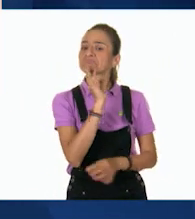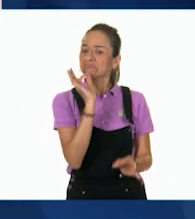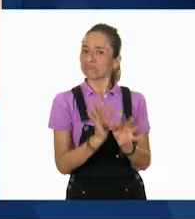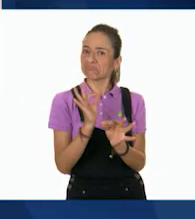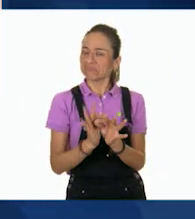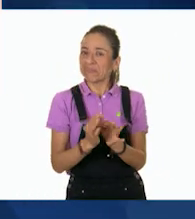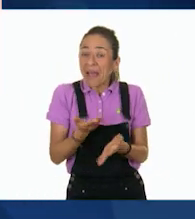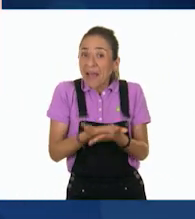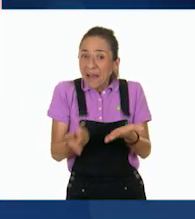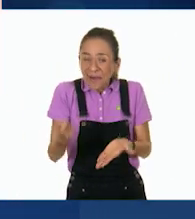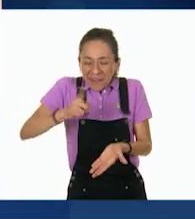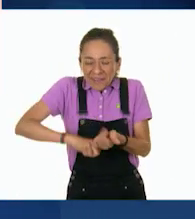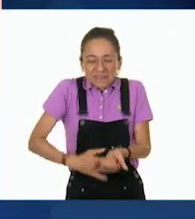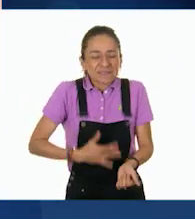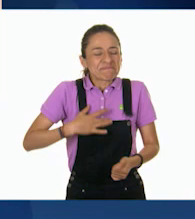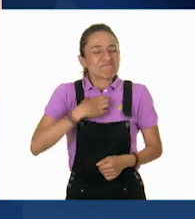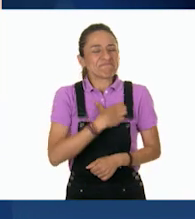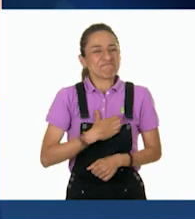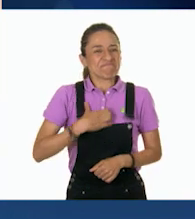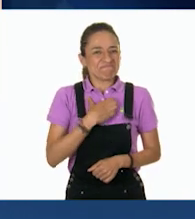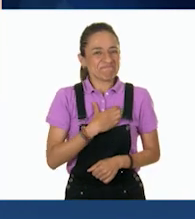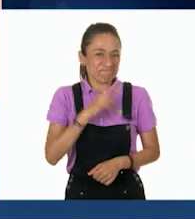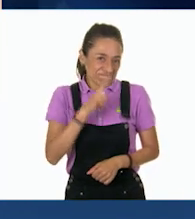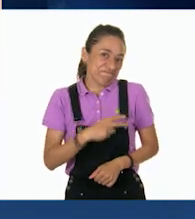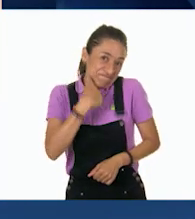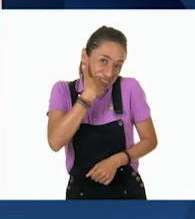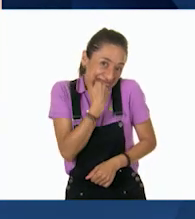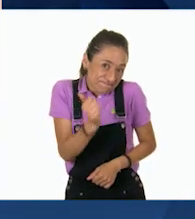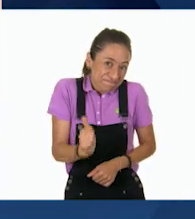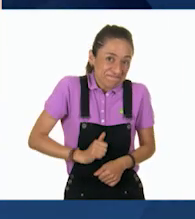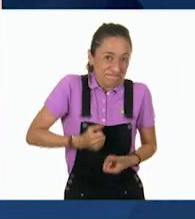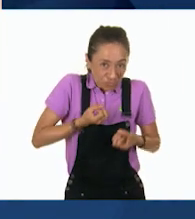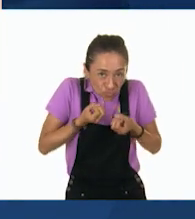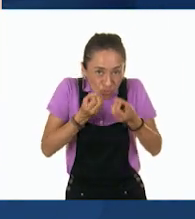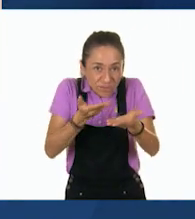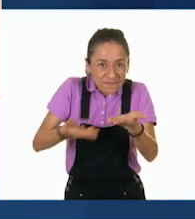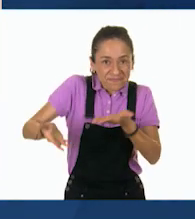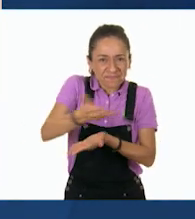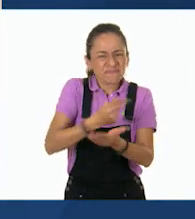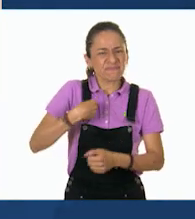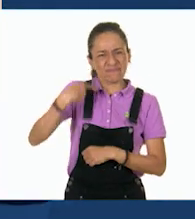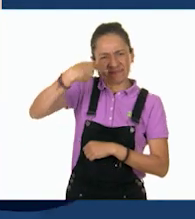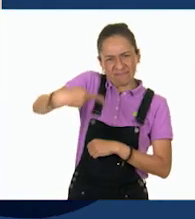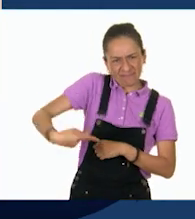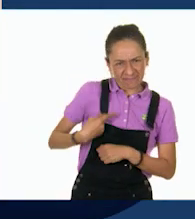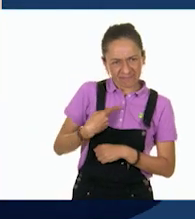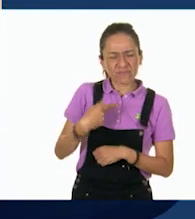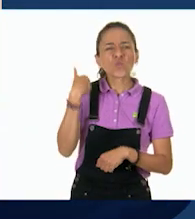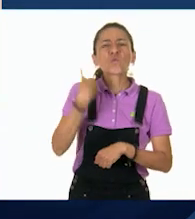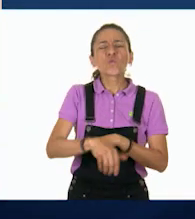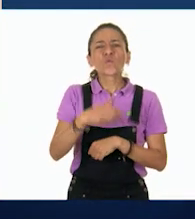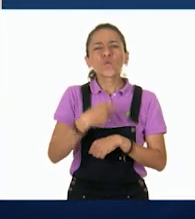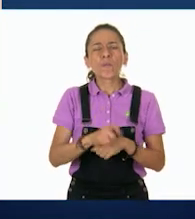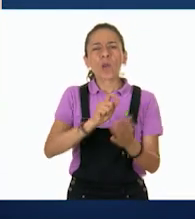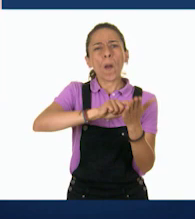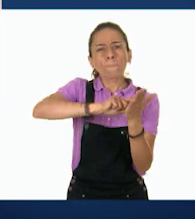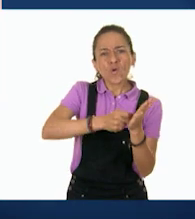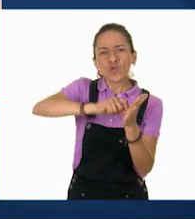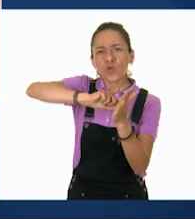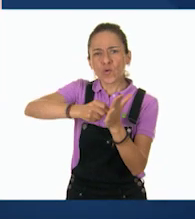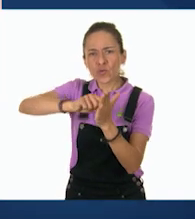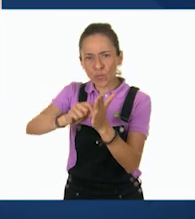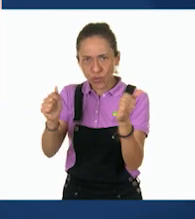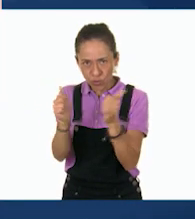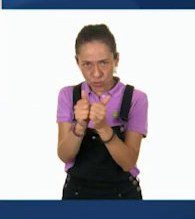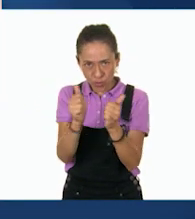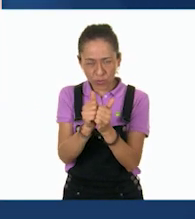tan contento que se las quiero compartir. Lo que me preguntaron fue: en la sucesión de números decimales que inicia